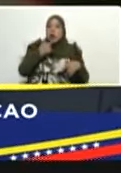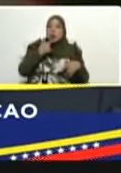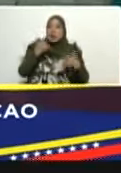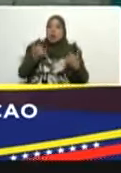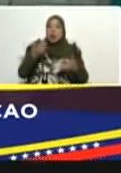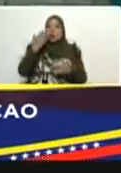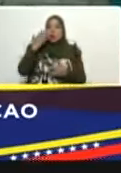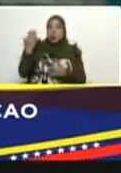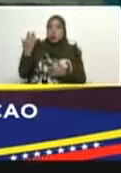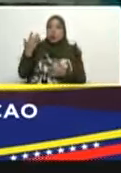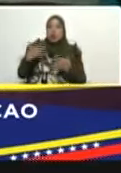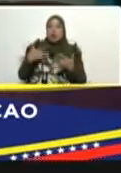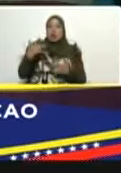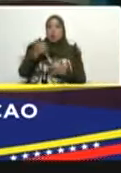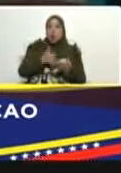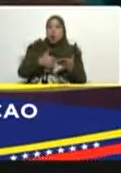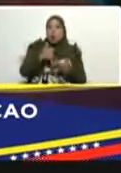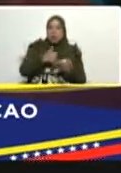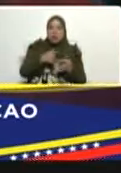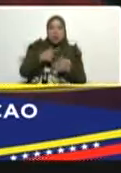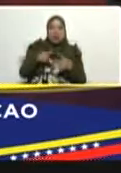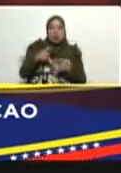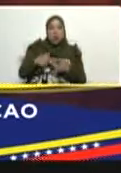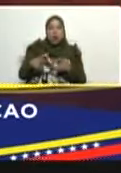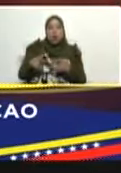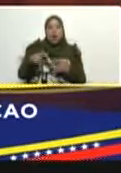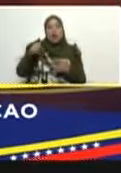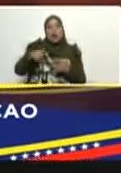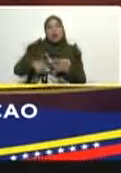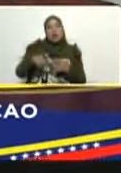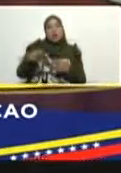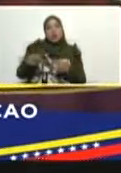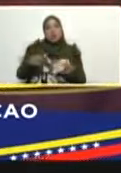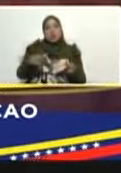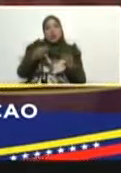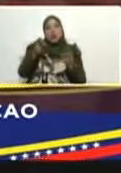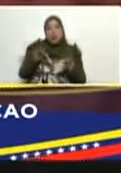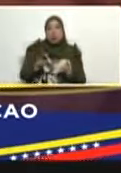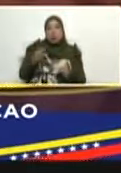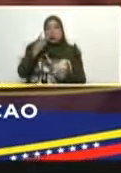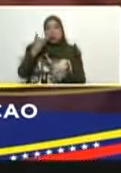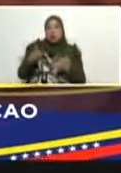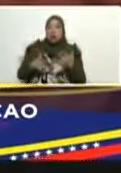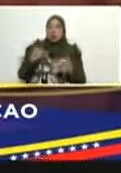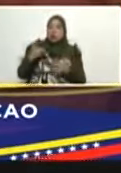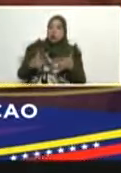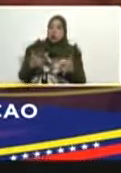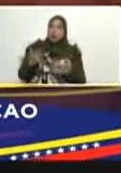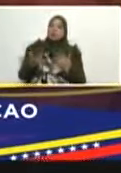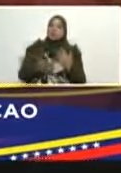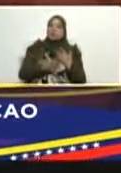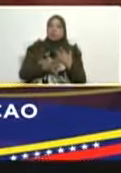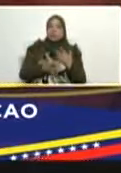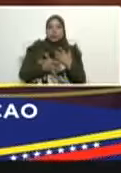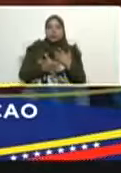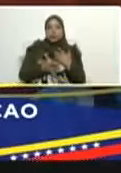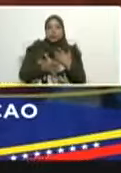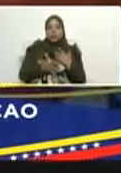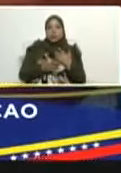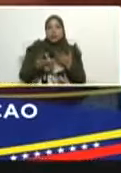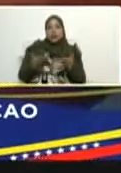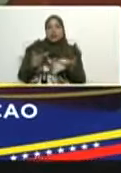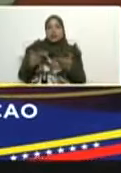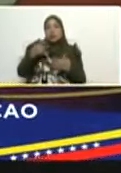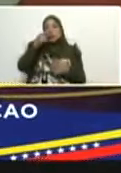oportunidad, presidente, estamos acá en la ruta real de esa tecnología que se pone al servicio